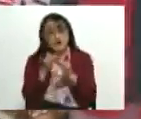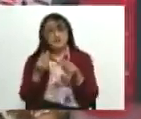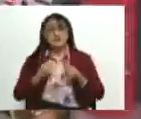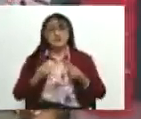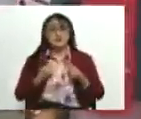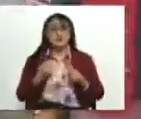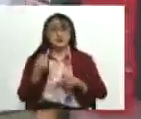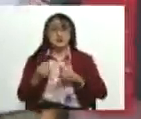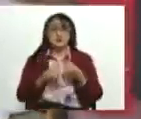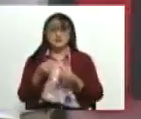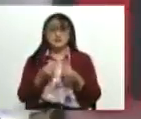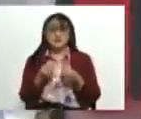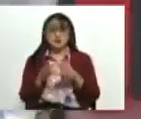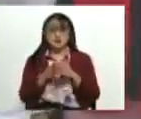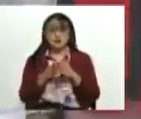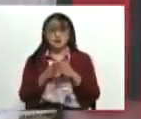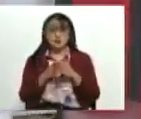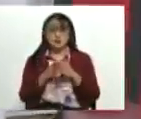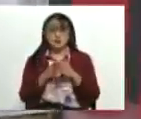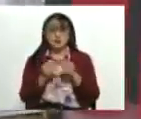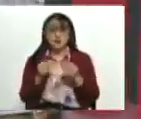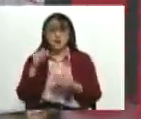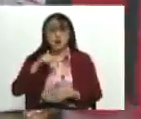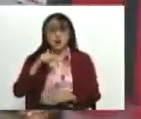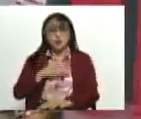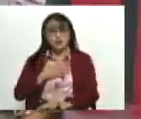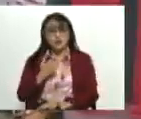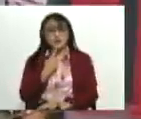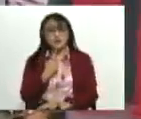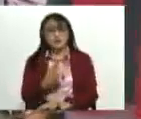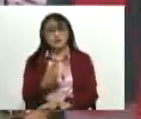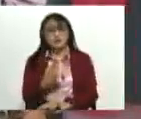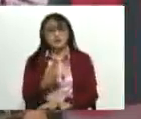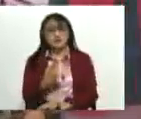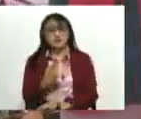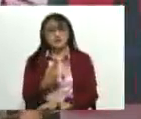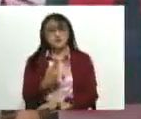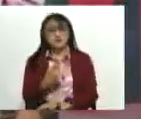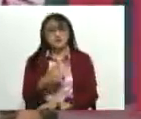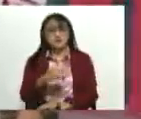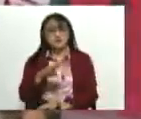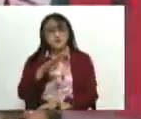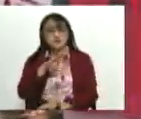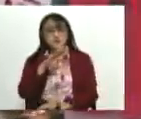que construyeron todo lo que hoy podemos decir es patrimonio